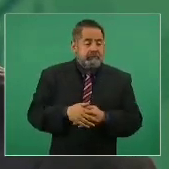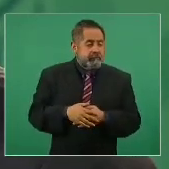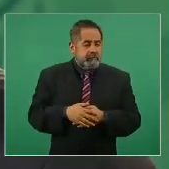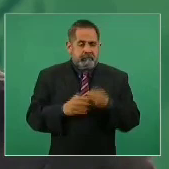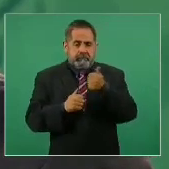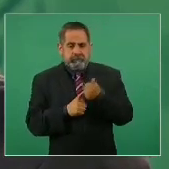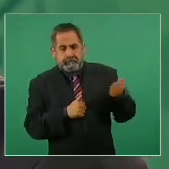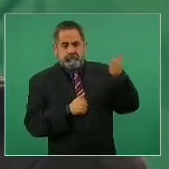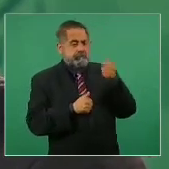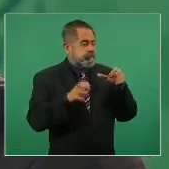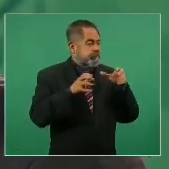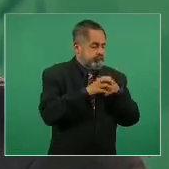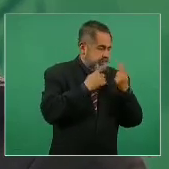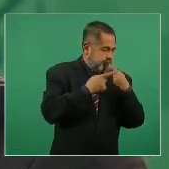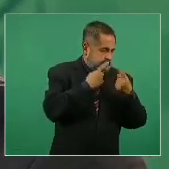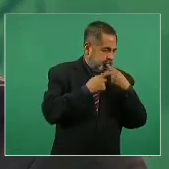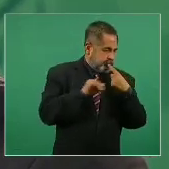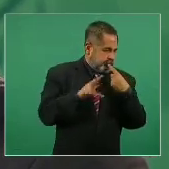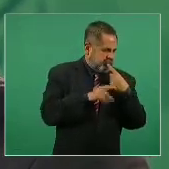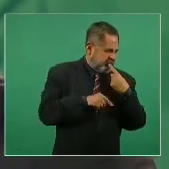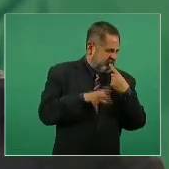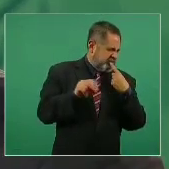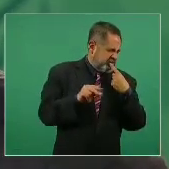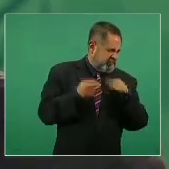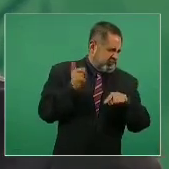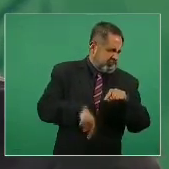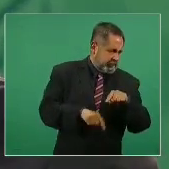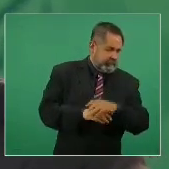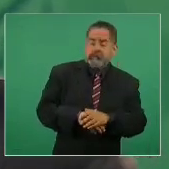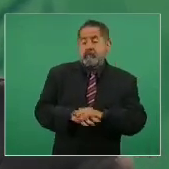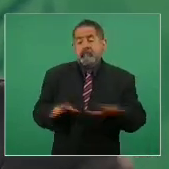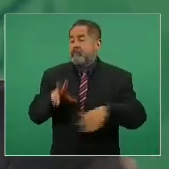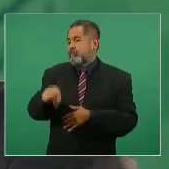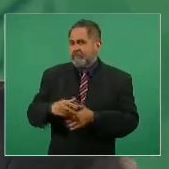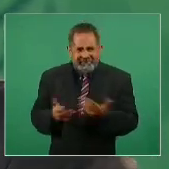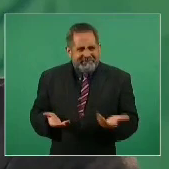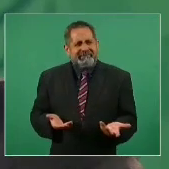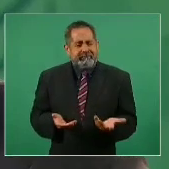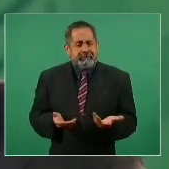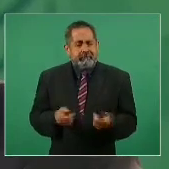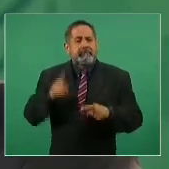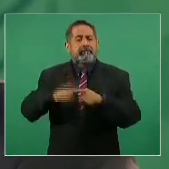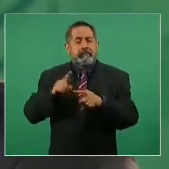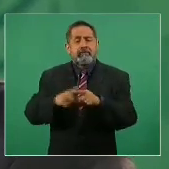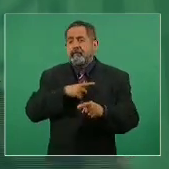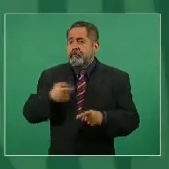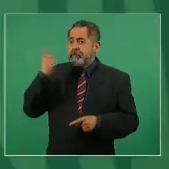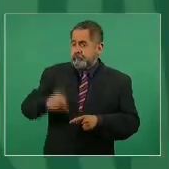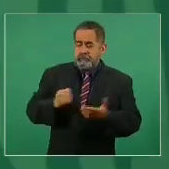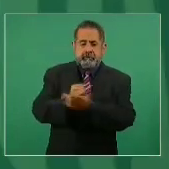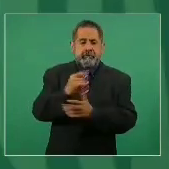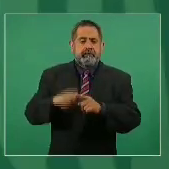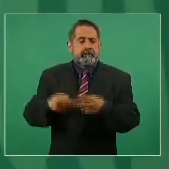se decida arriba? Se supone que el poder lo que le corresponde decidir al